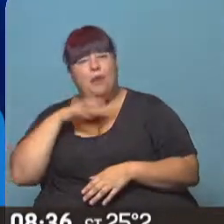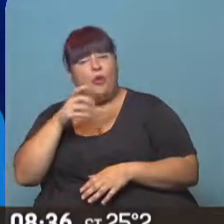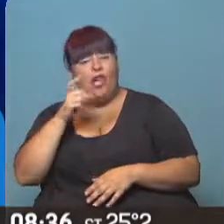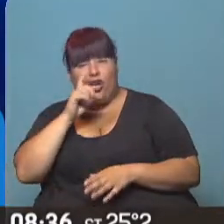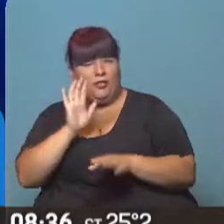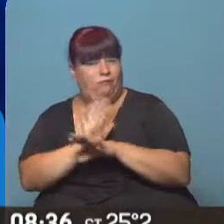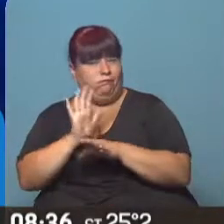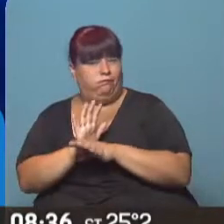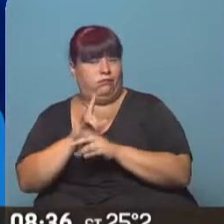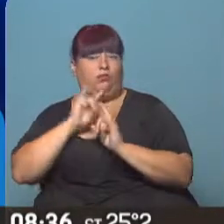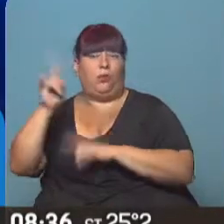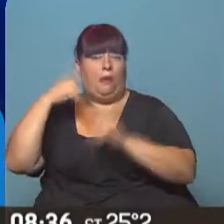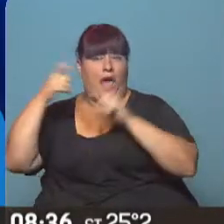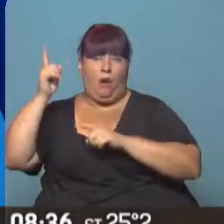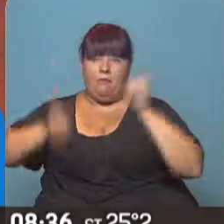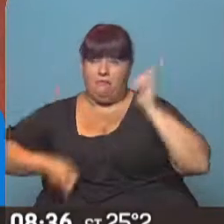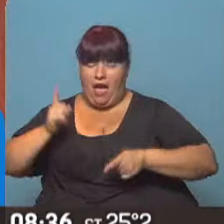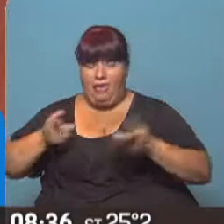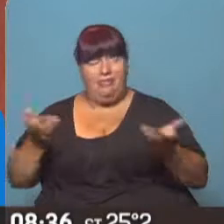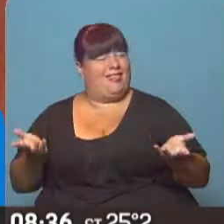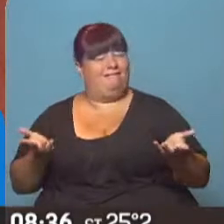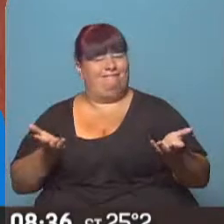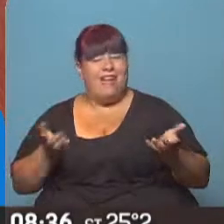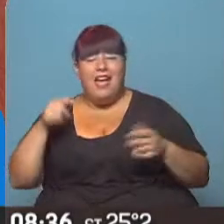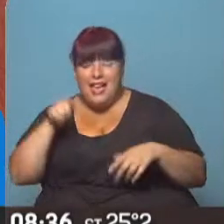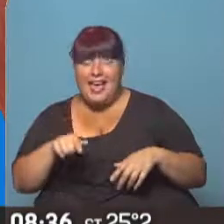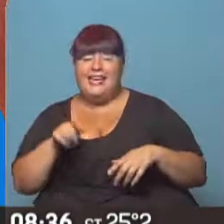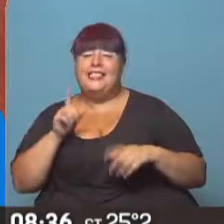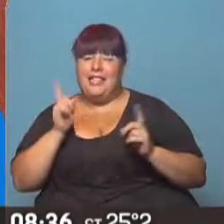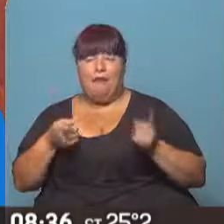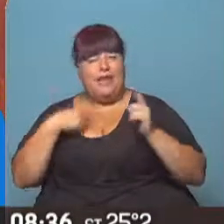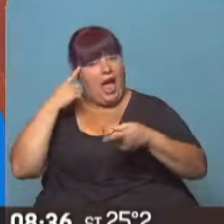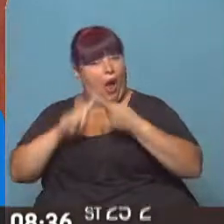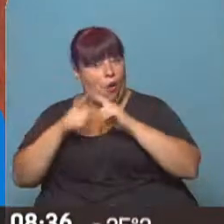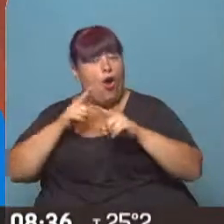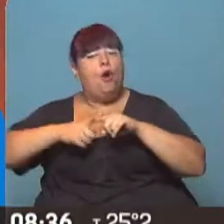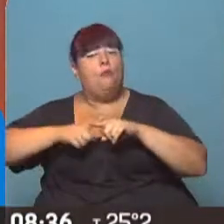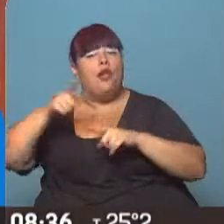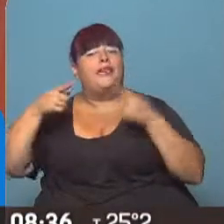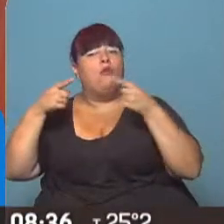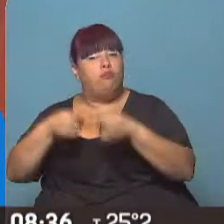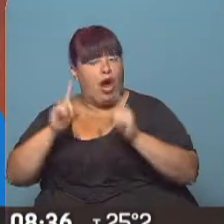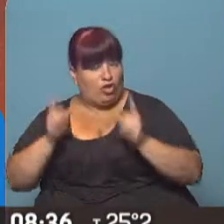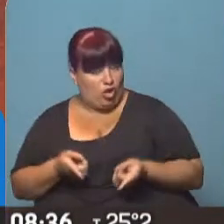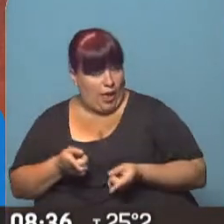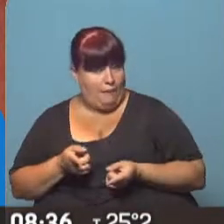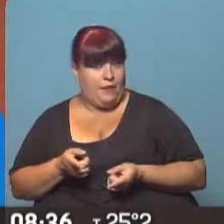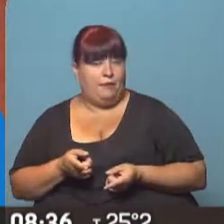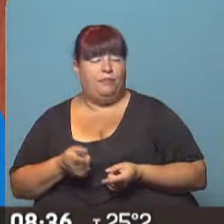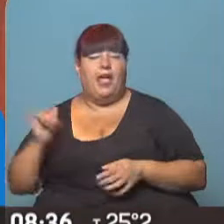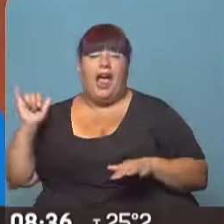está prácticamente en manos del Paraguay. Entonces, está prevista también la política de puertos,